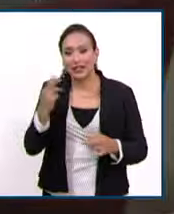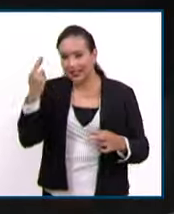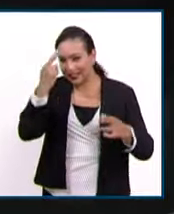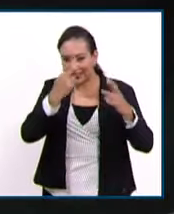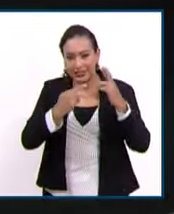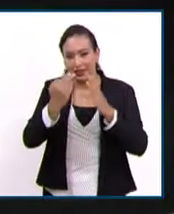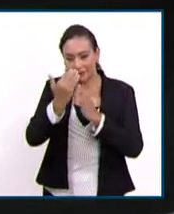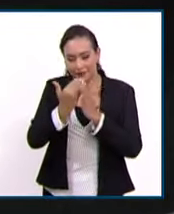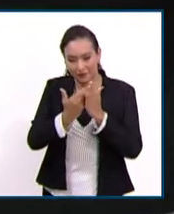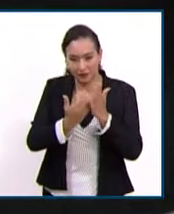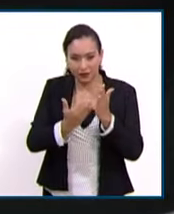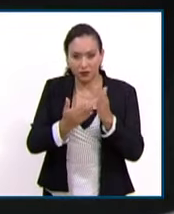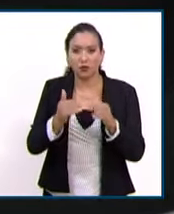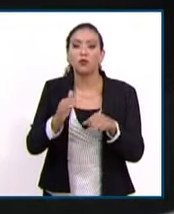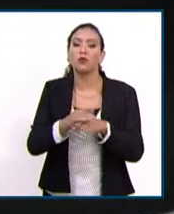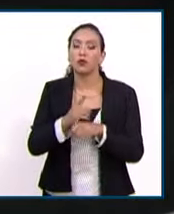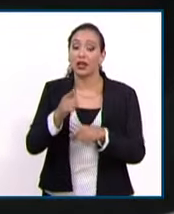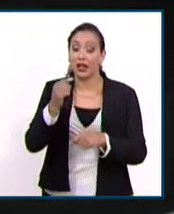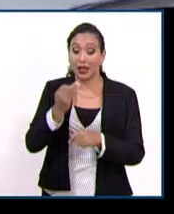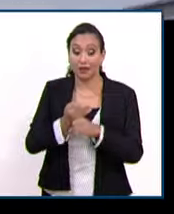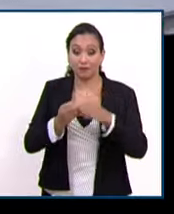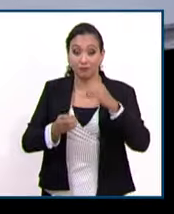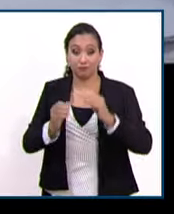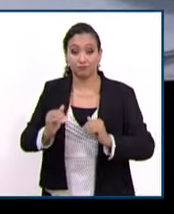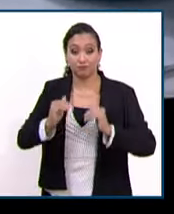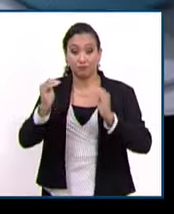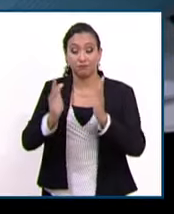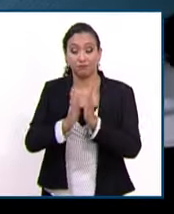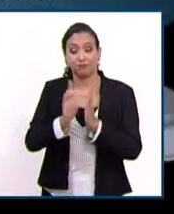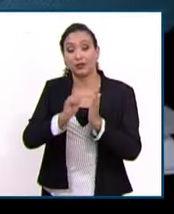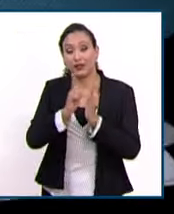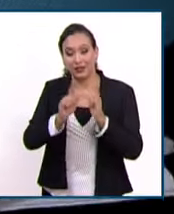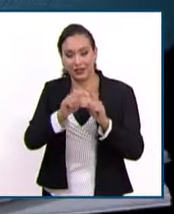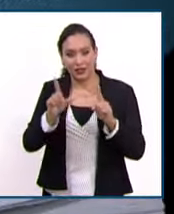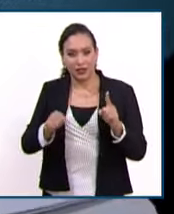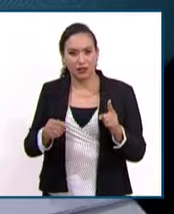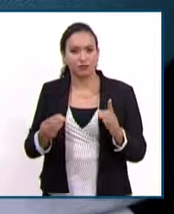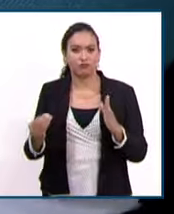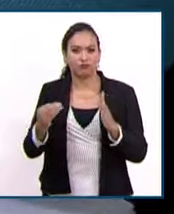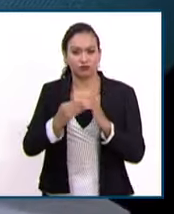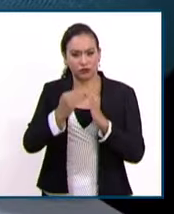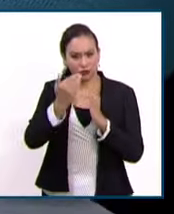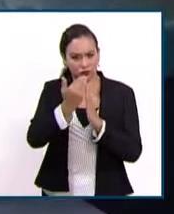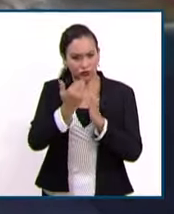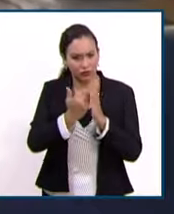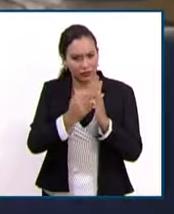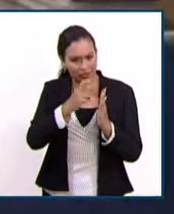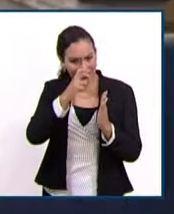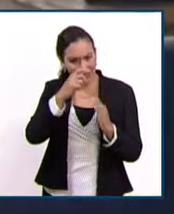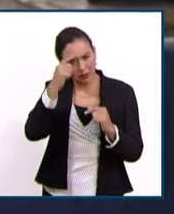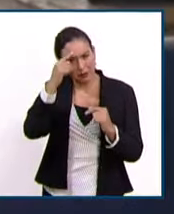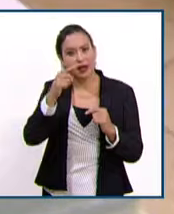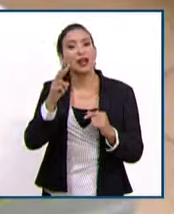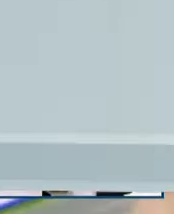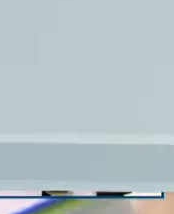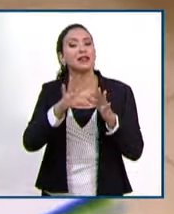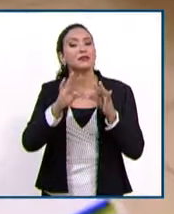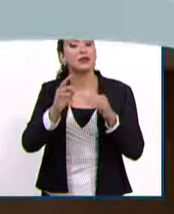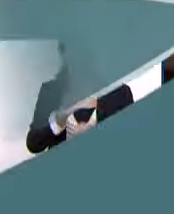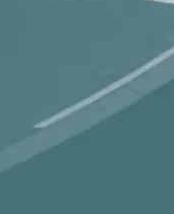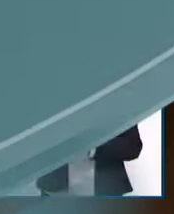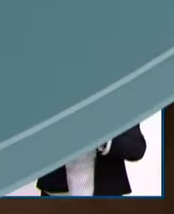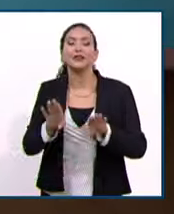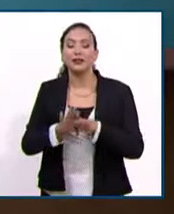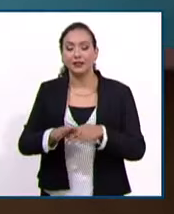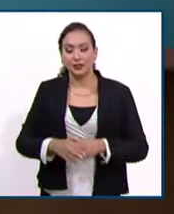pues hasta el momento el máximo tribunal ha generado criterios estrictos que guían cómo deben llevarse a cabo.